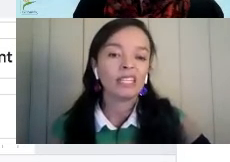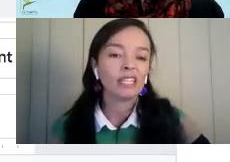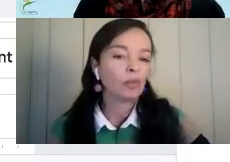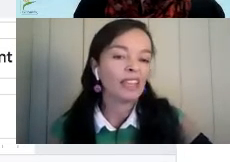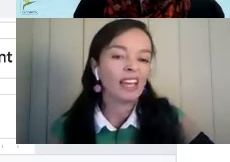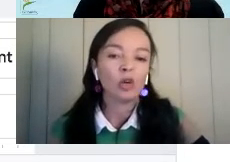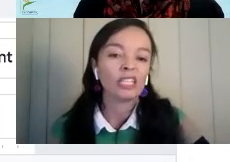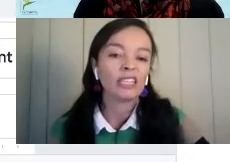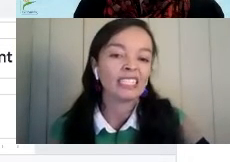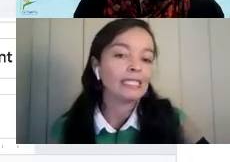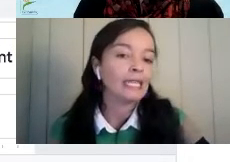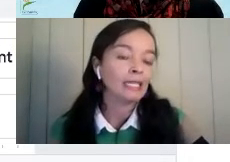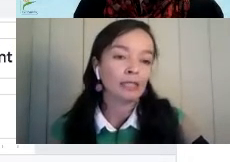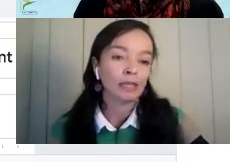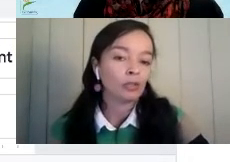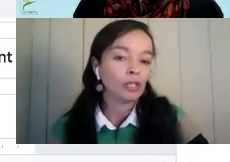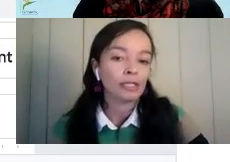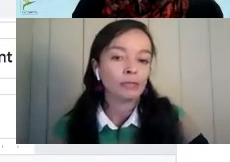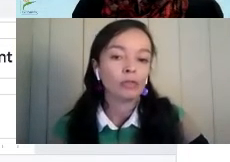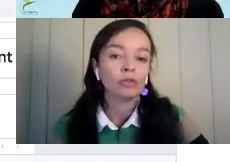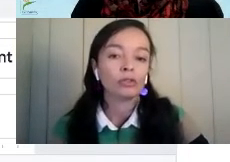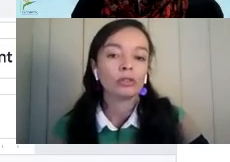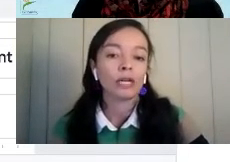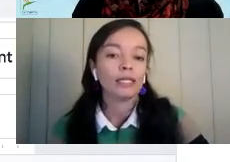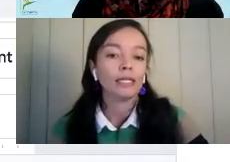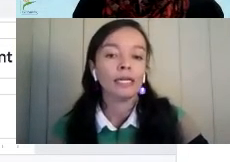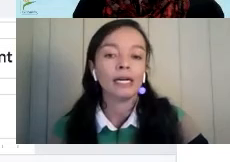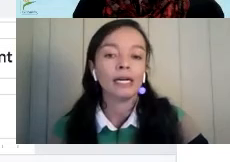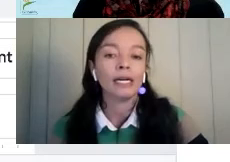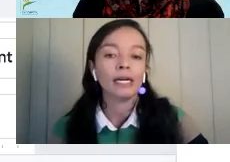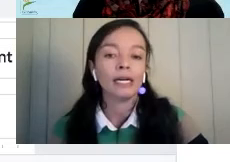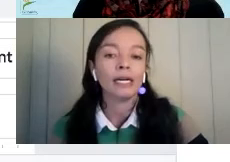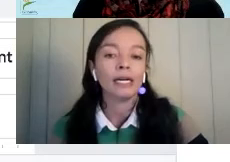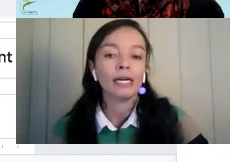Se recomienda de dos a tres señales en menos de diez minutos al día.